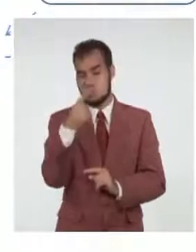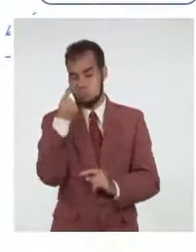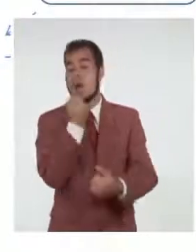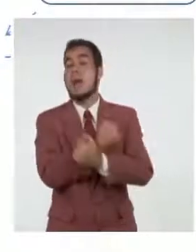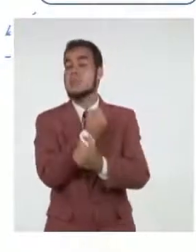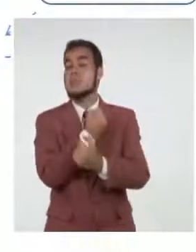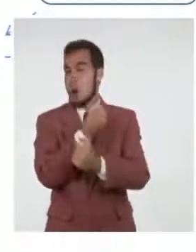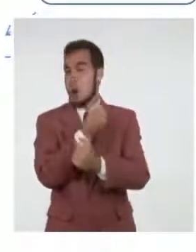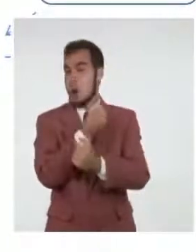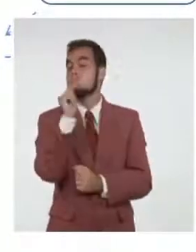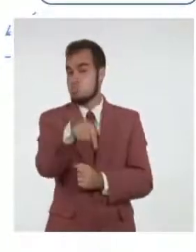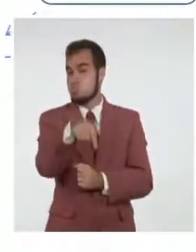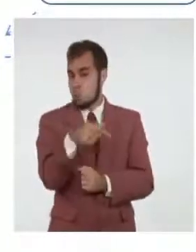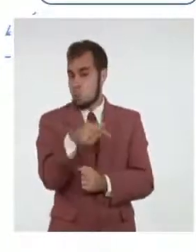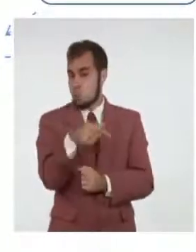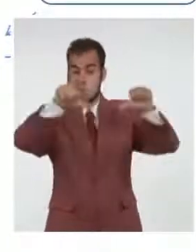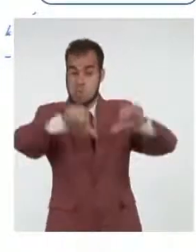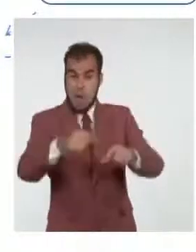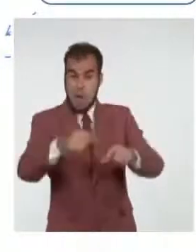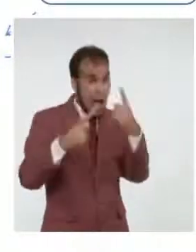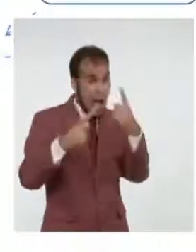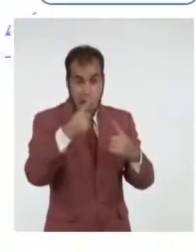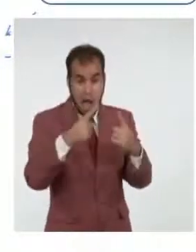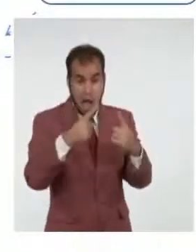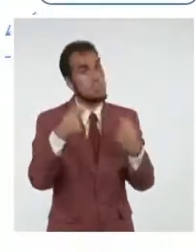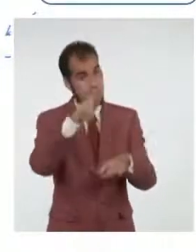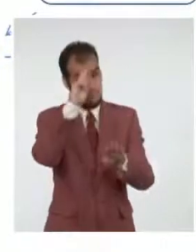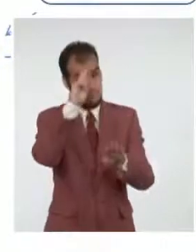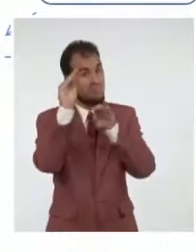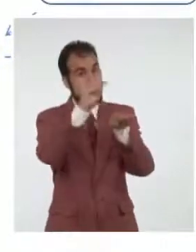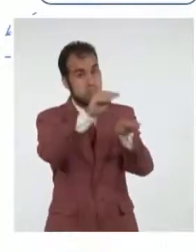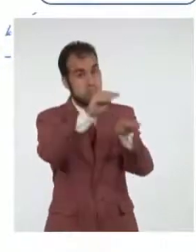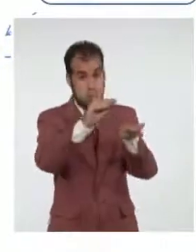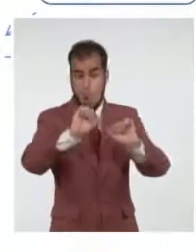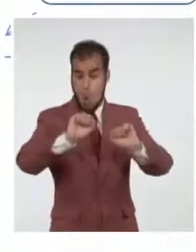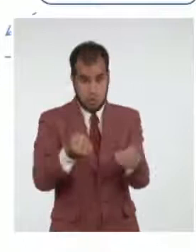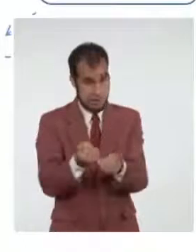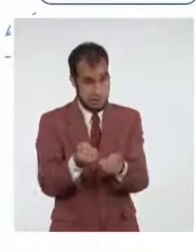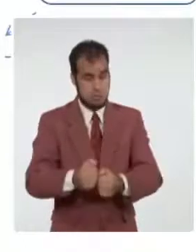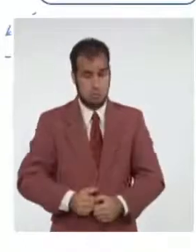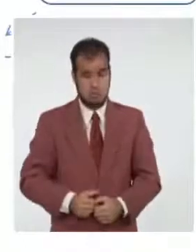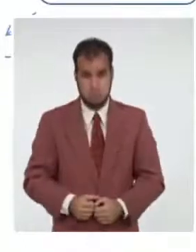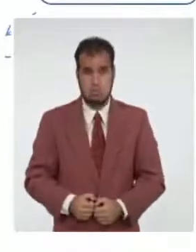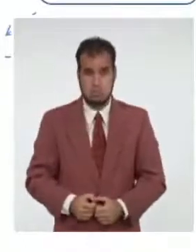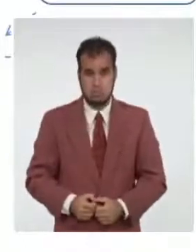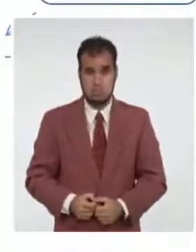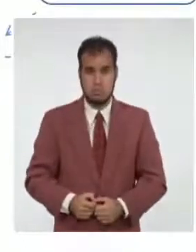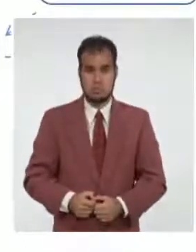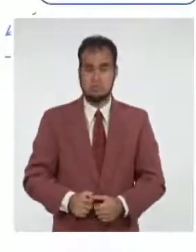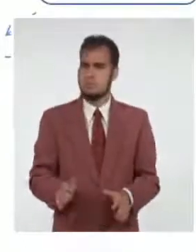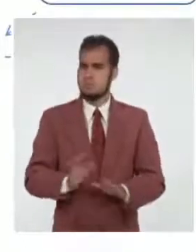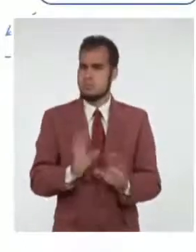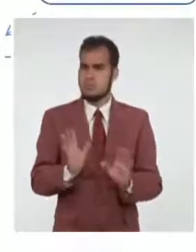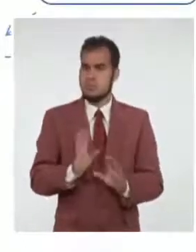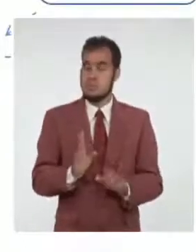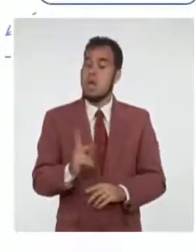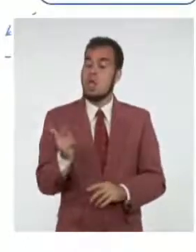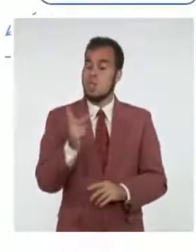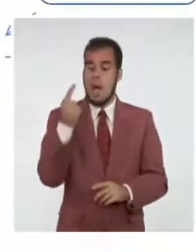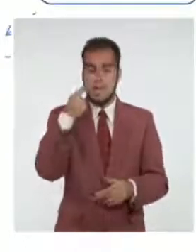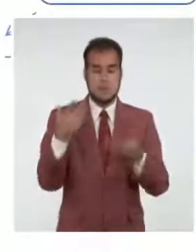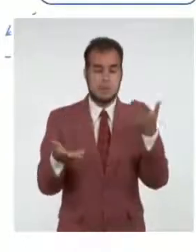alto, de síntomas moderados, usted tiene que ir a un hospital con su tratamiento. Por tanto, redondeando, nosotros podemos tener varias